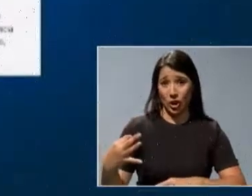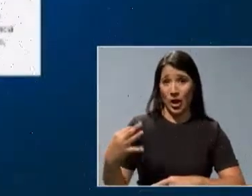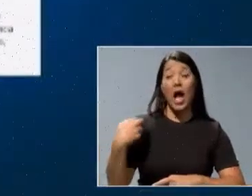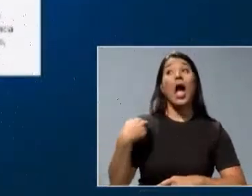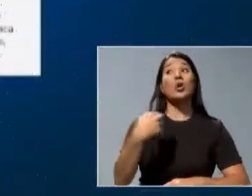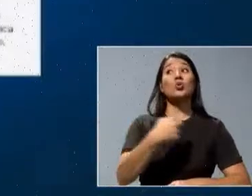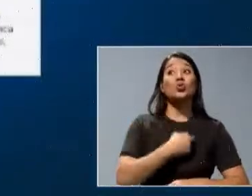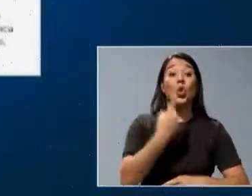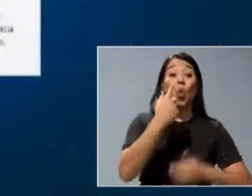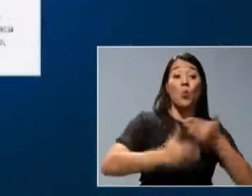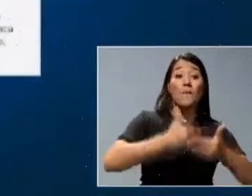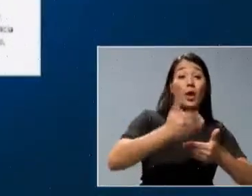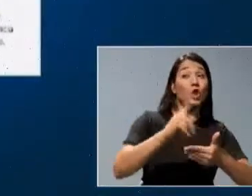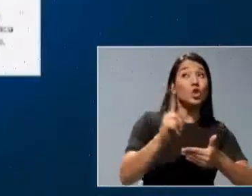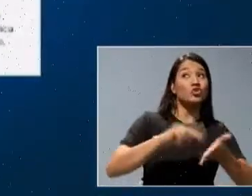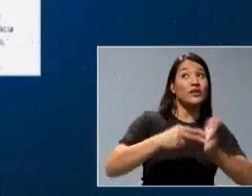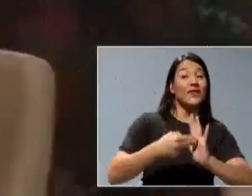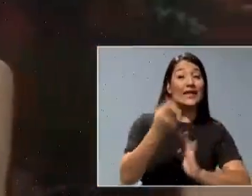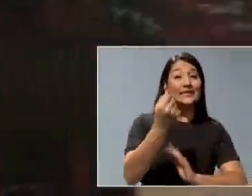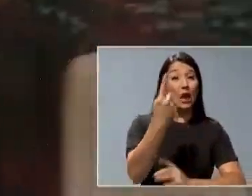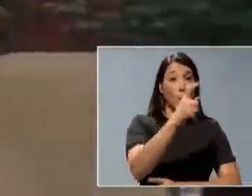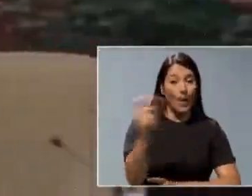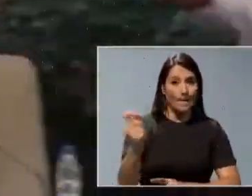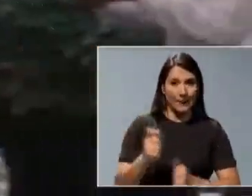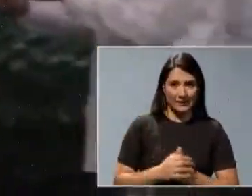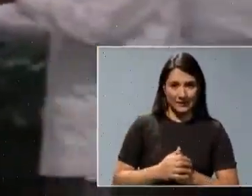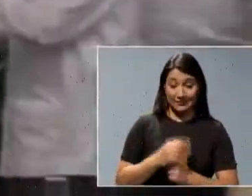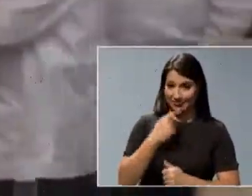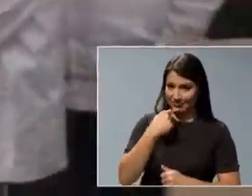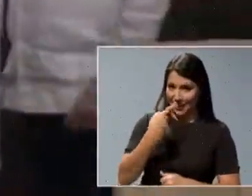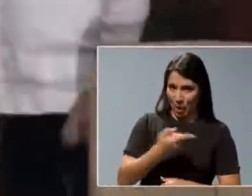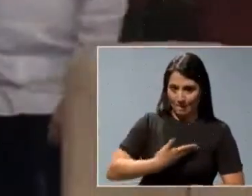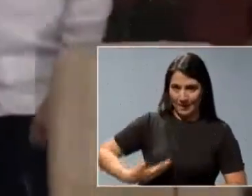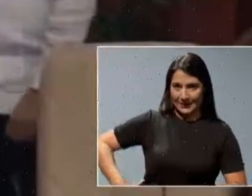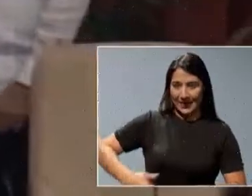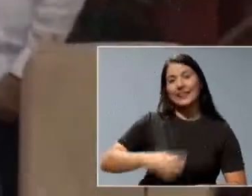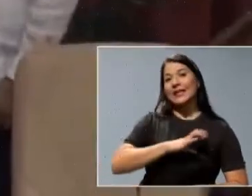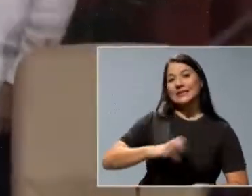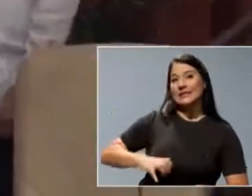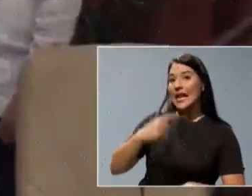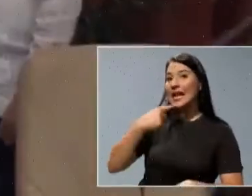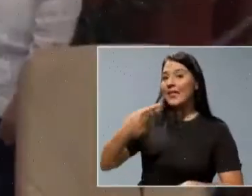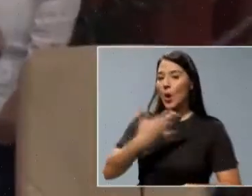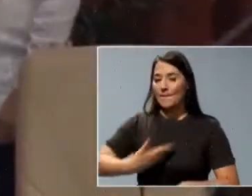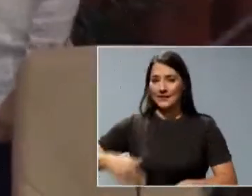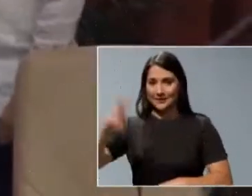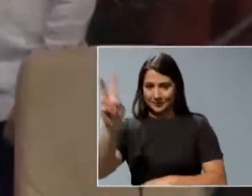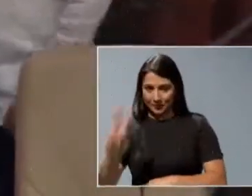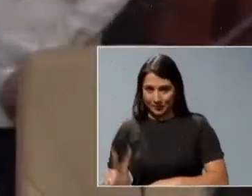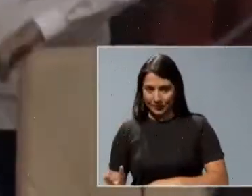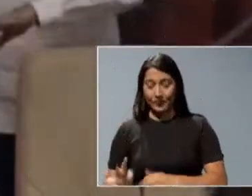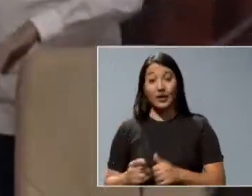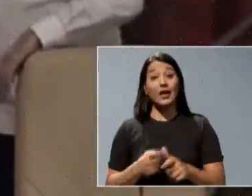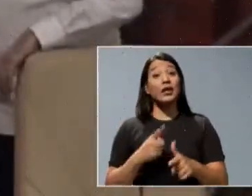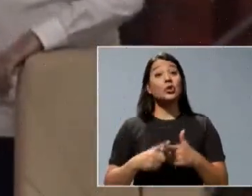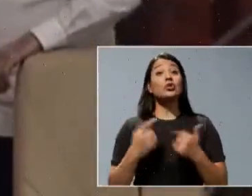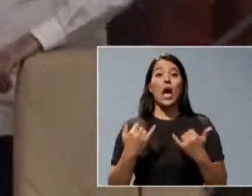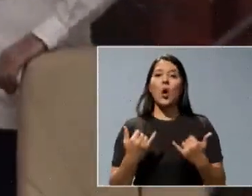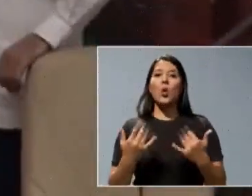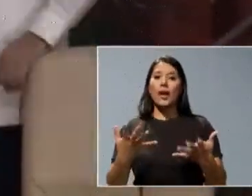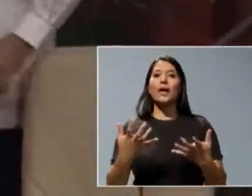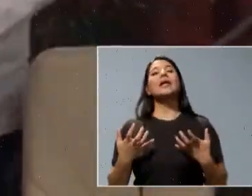de un mes. El encuentro antiimperialista ha sido la ocasión para que el presidente de Cuba, Miguel Díaz-Canel, y el venezolano celebren el retorno